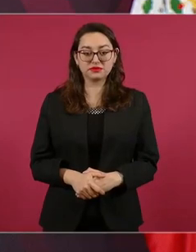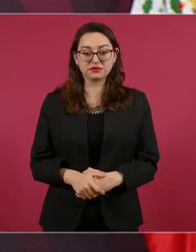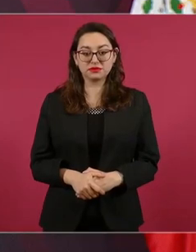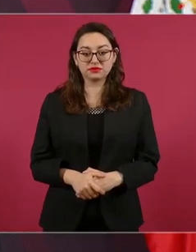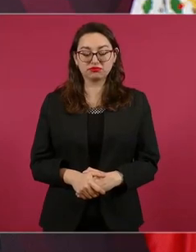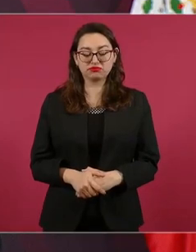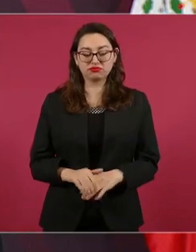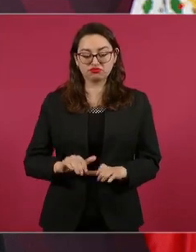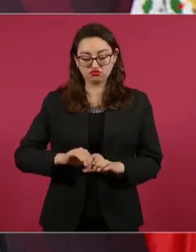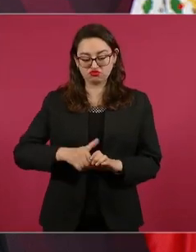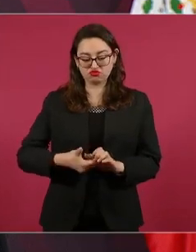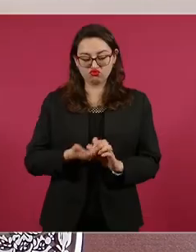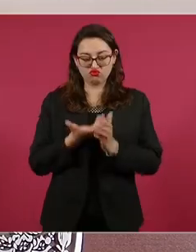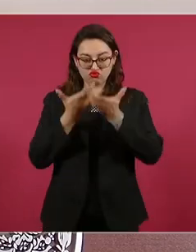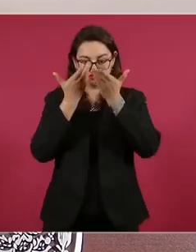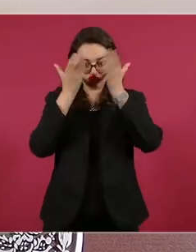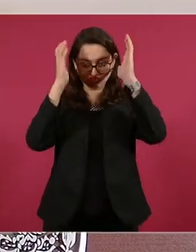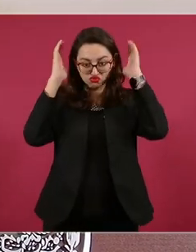se engominaban así,